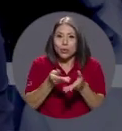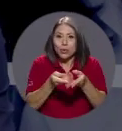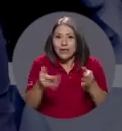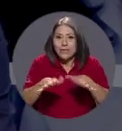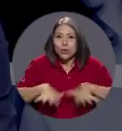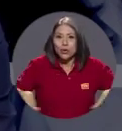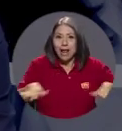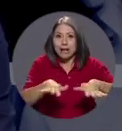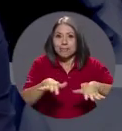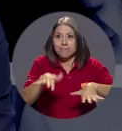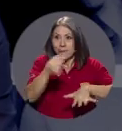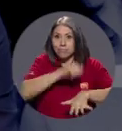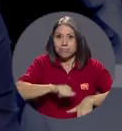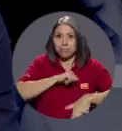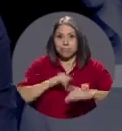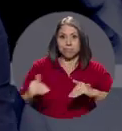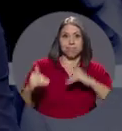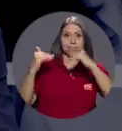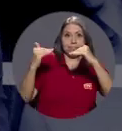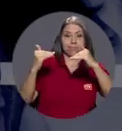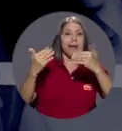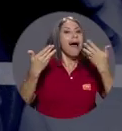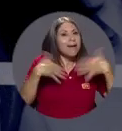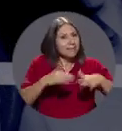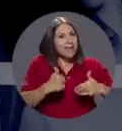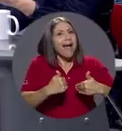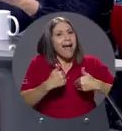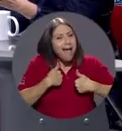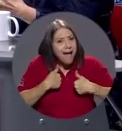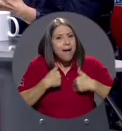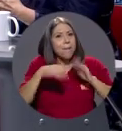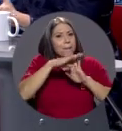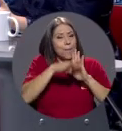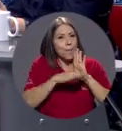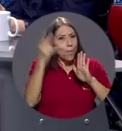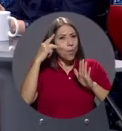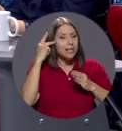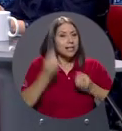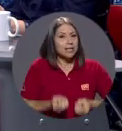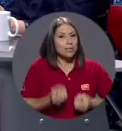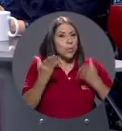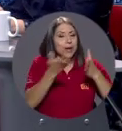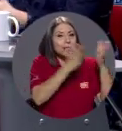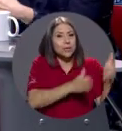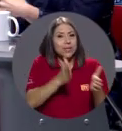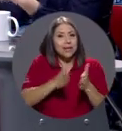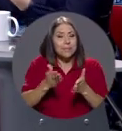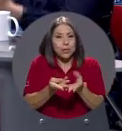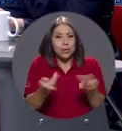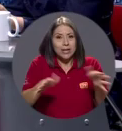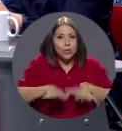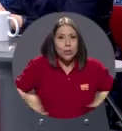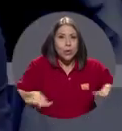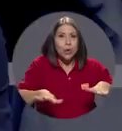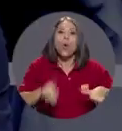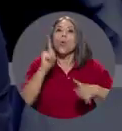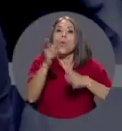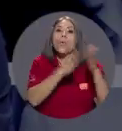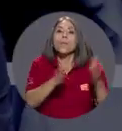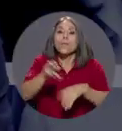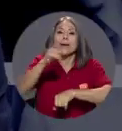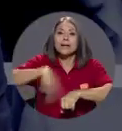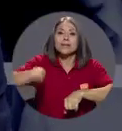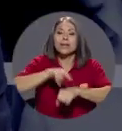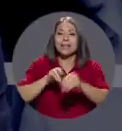territorial como rectora en este momento, existen políticas públicas de ordenamiento territorial. Existe en este momento un